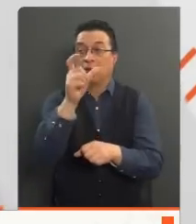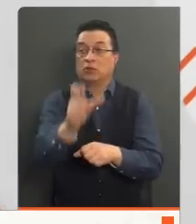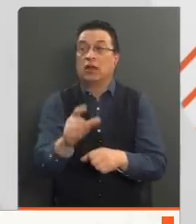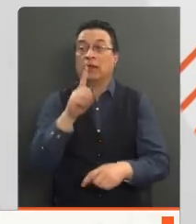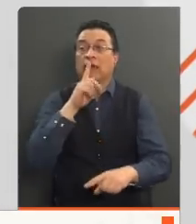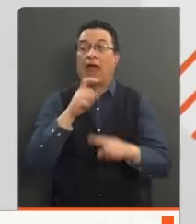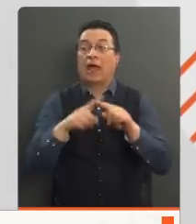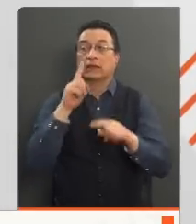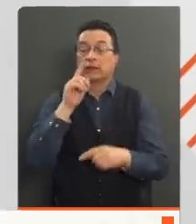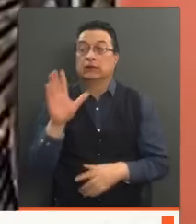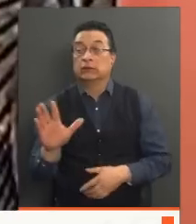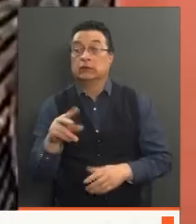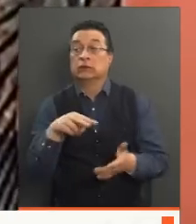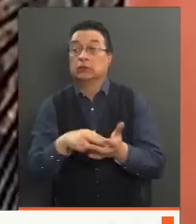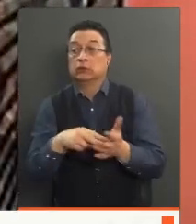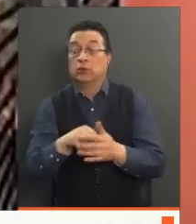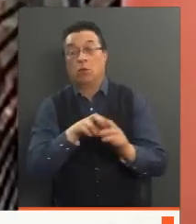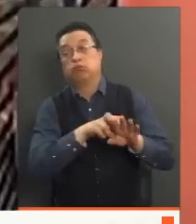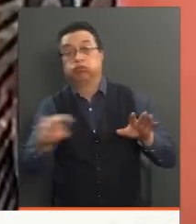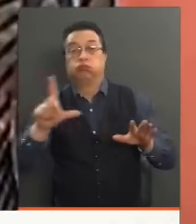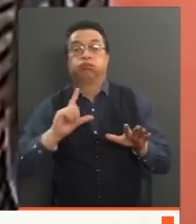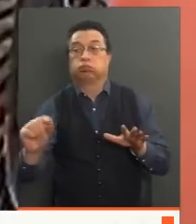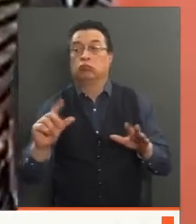en Providencia.